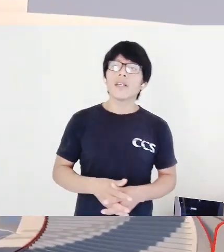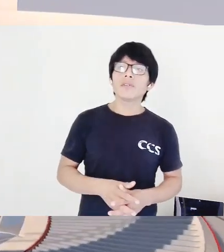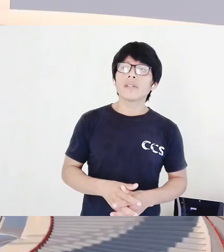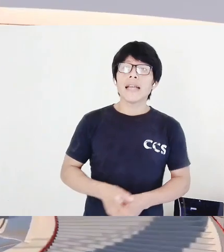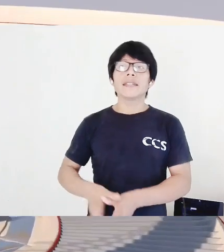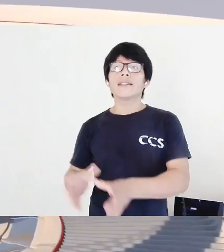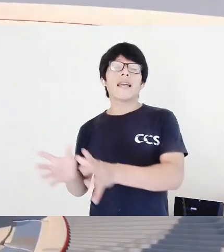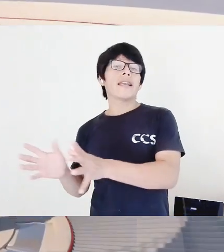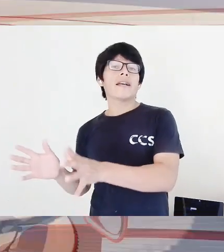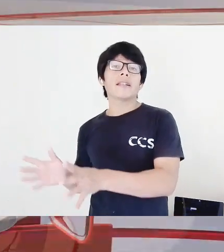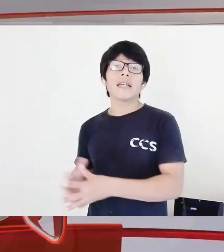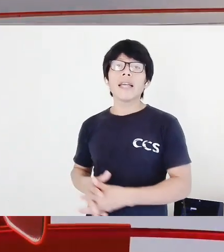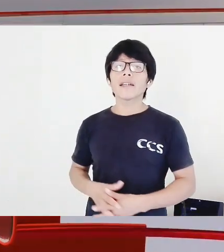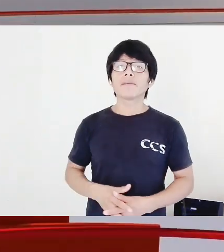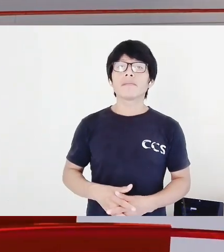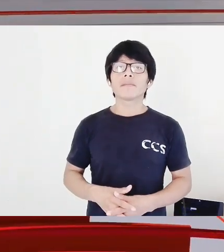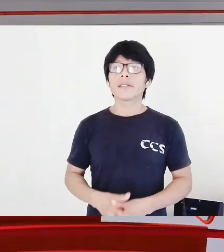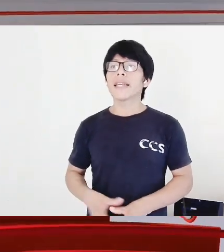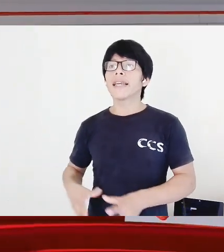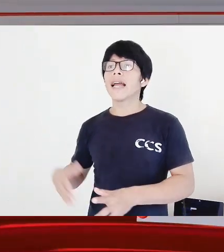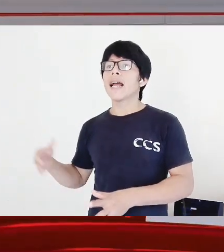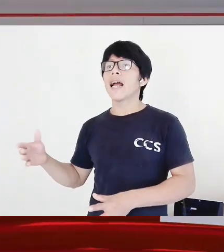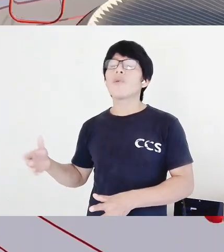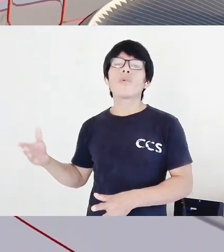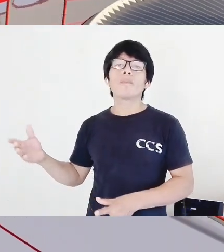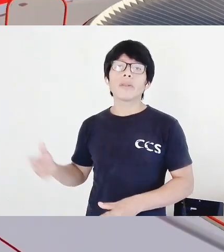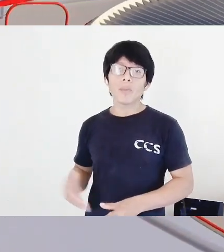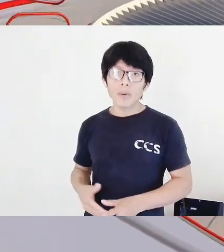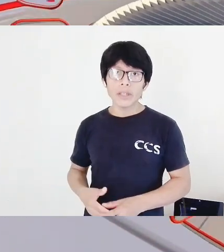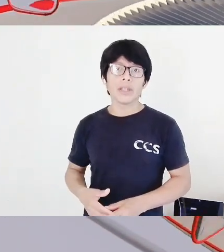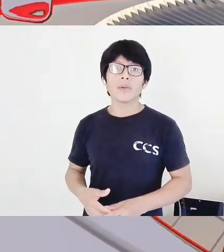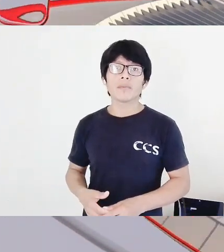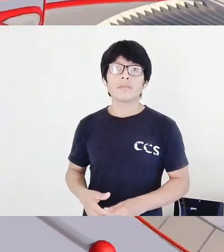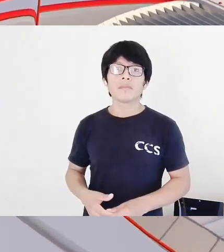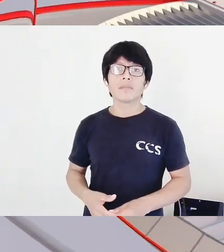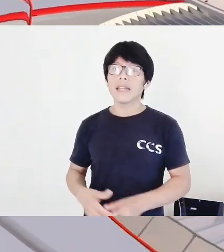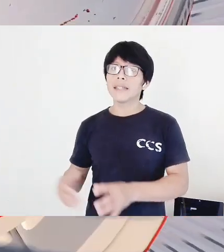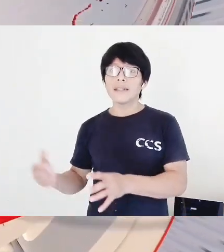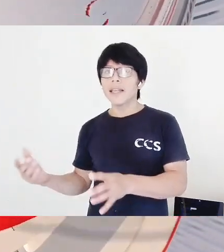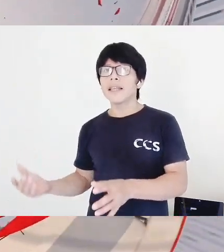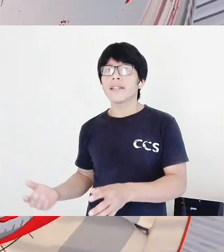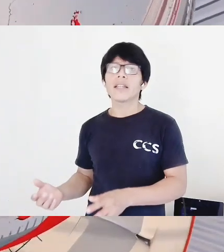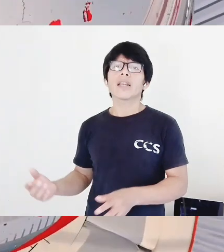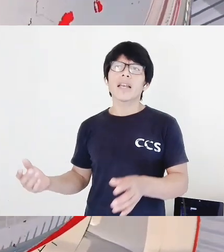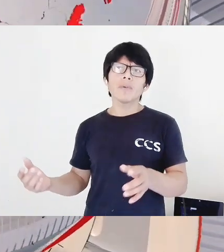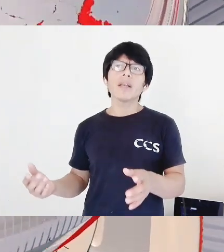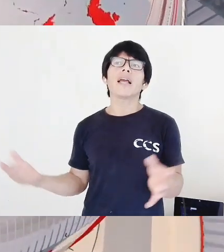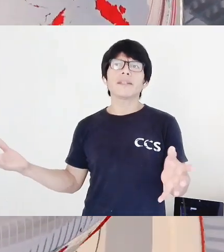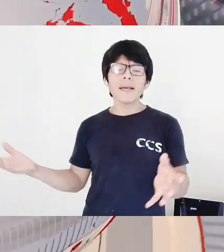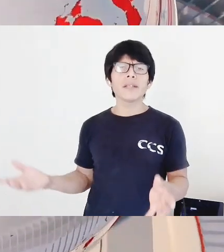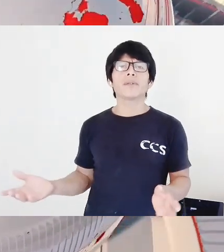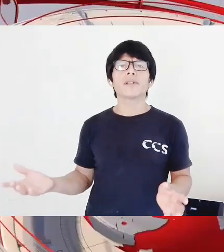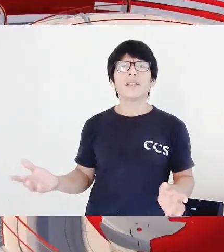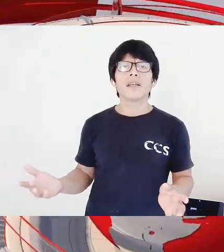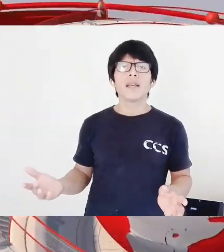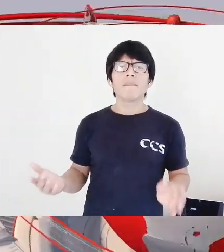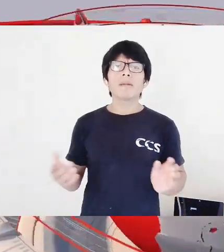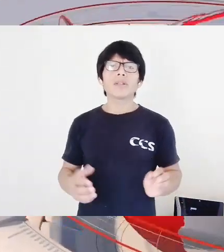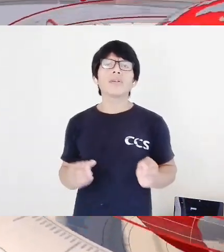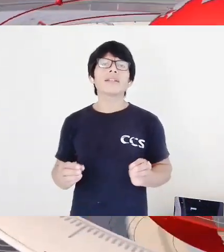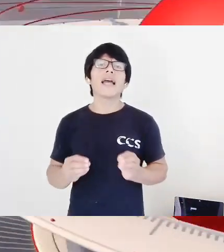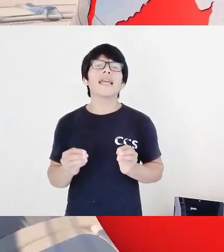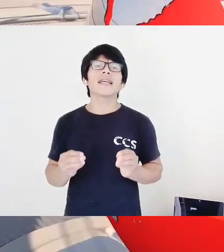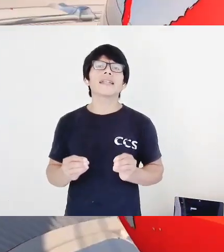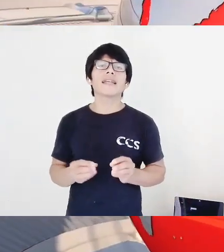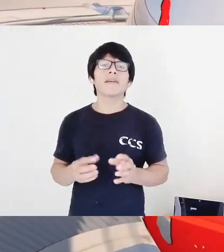fueron asesinados, ahí sí se salen a indignar. Salen a un golpeteo político. Ahí sí se sale a indignar, que el cual es válido.